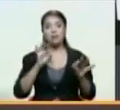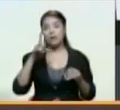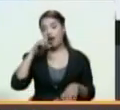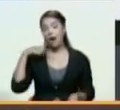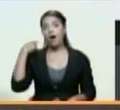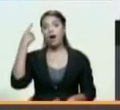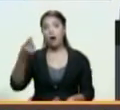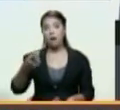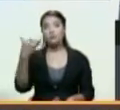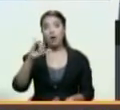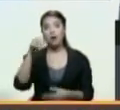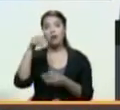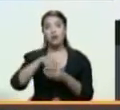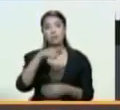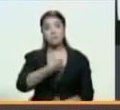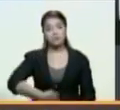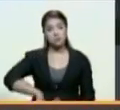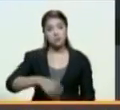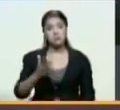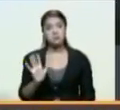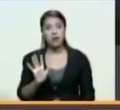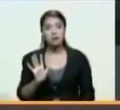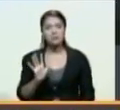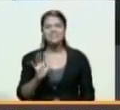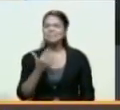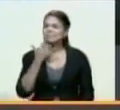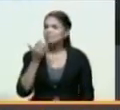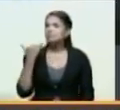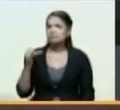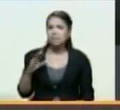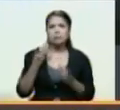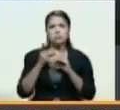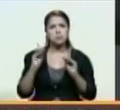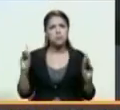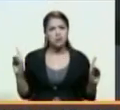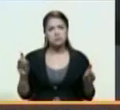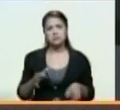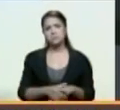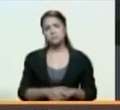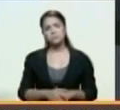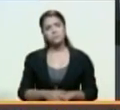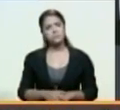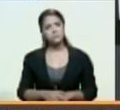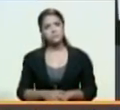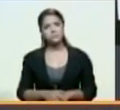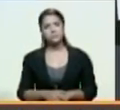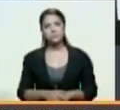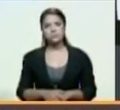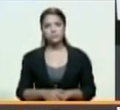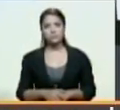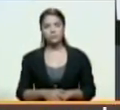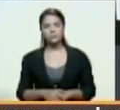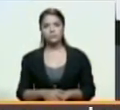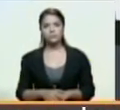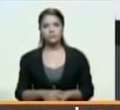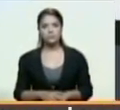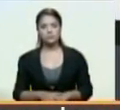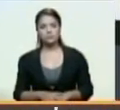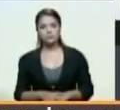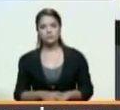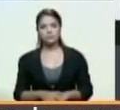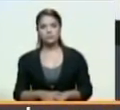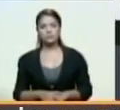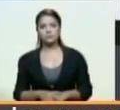habrá elecciones presidenciales. Se trata de una democracia. The United States is trying to make